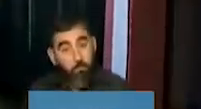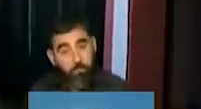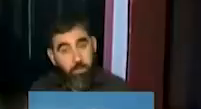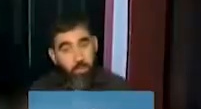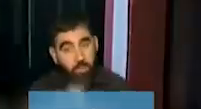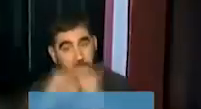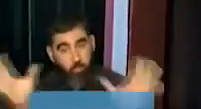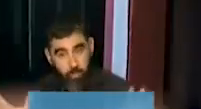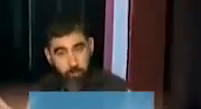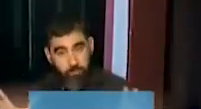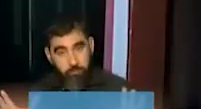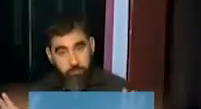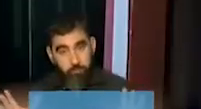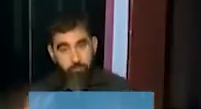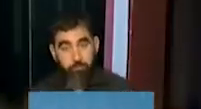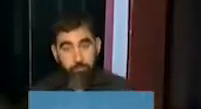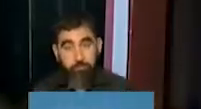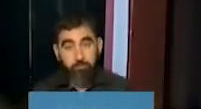la democracia.